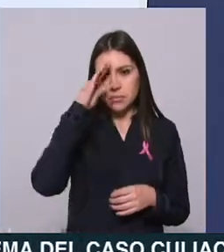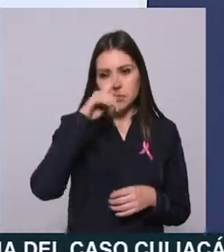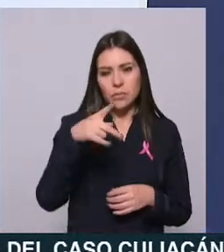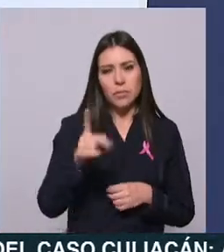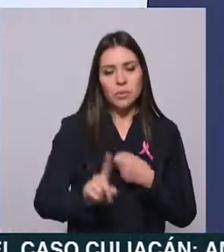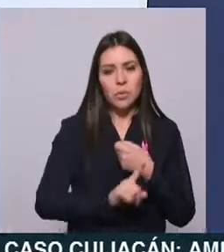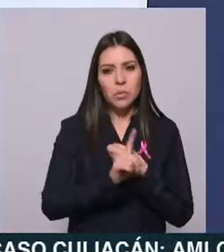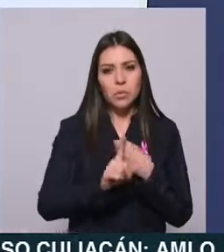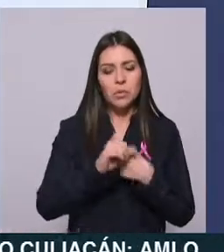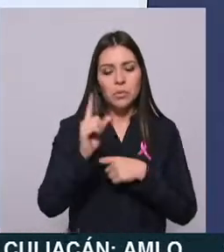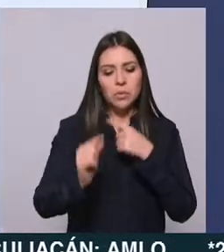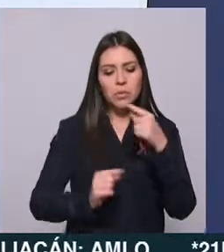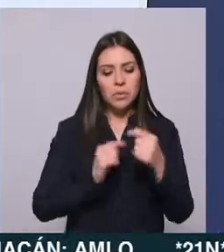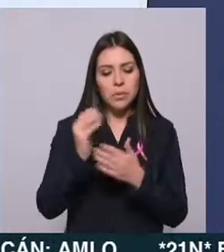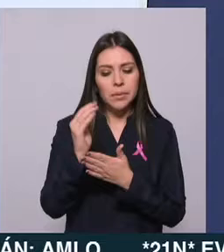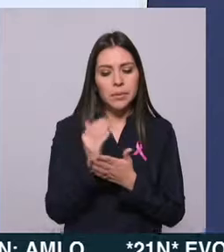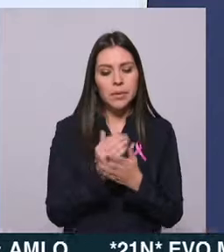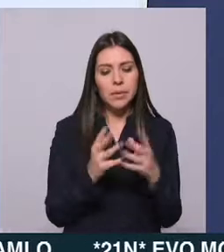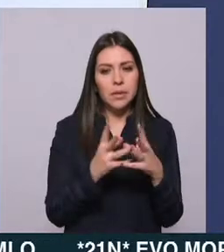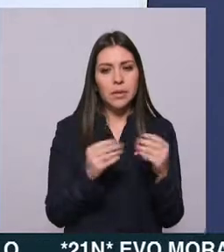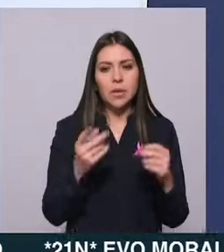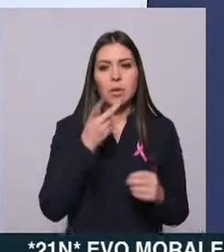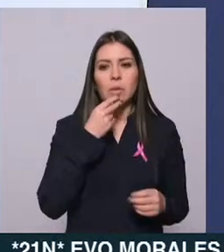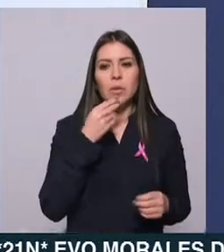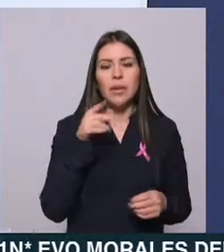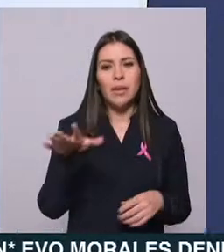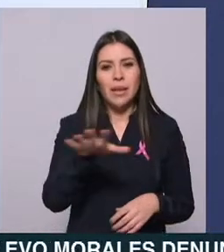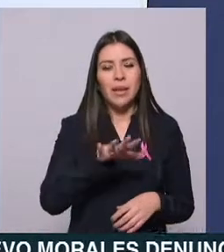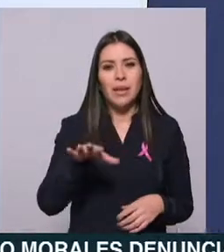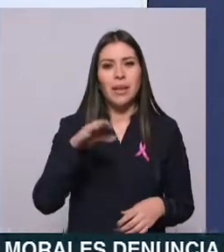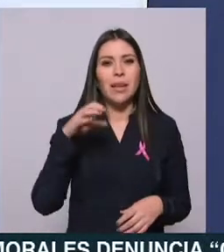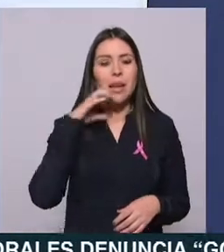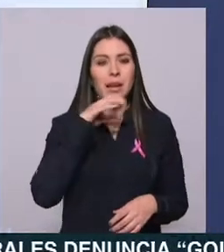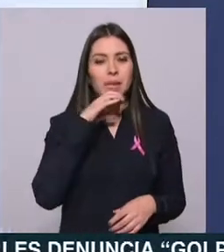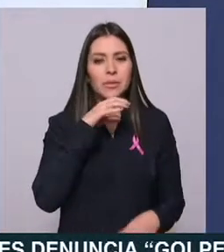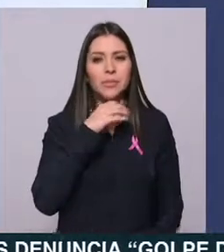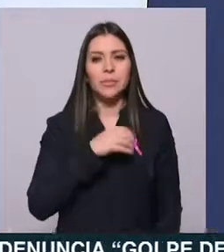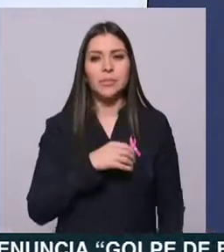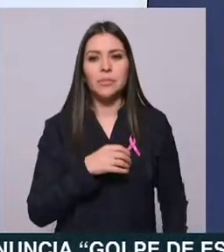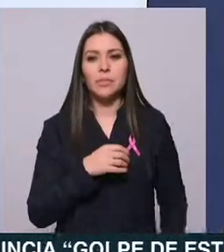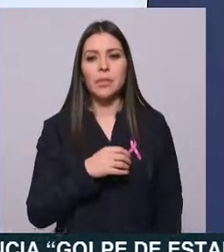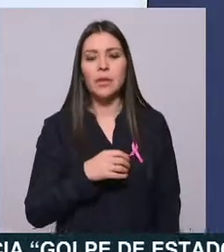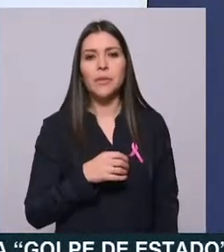sus problemas. ¿Por qué? Porque la alcaldía Venustiano Carranza, cuando baja en